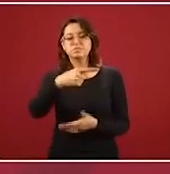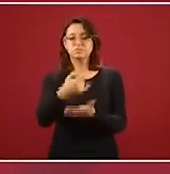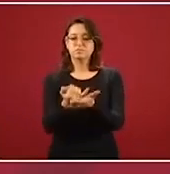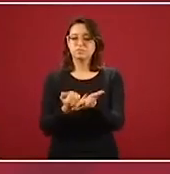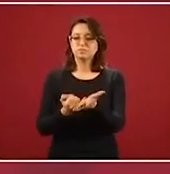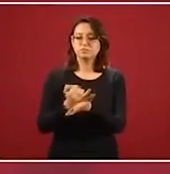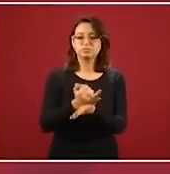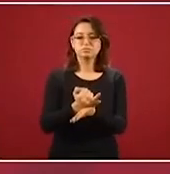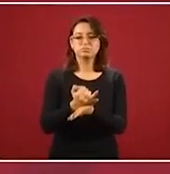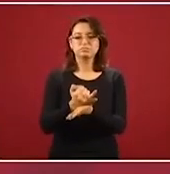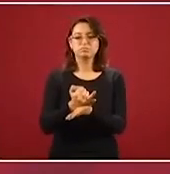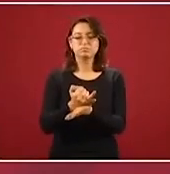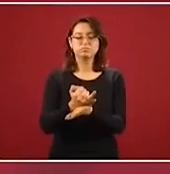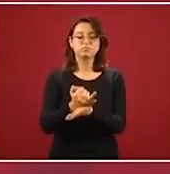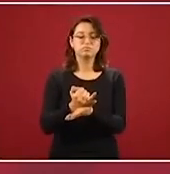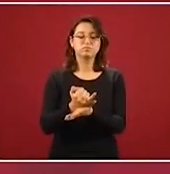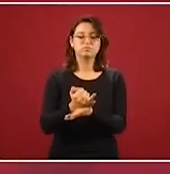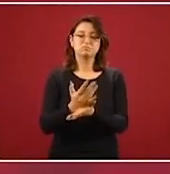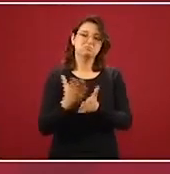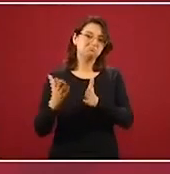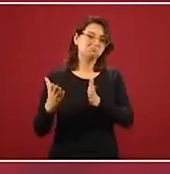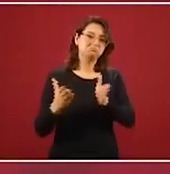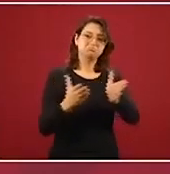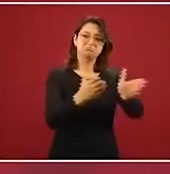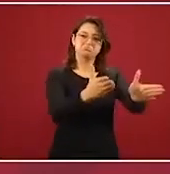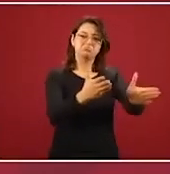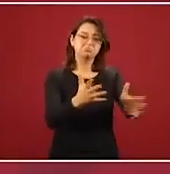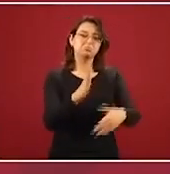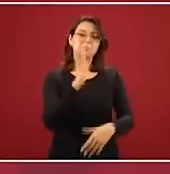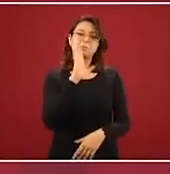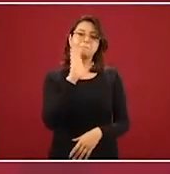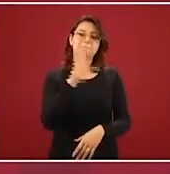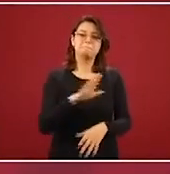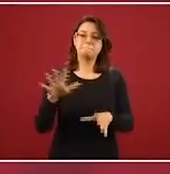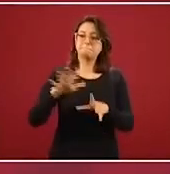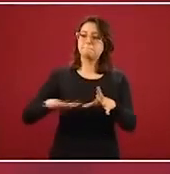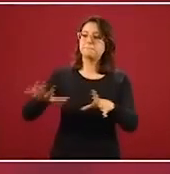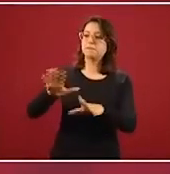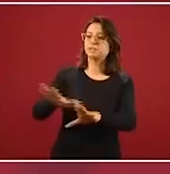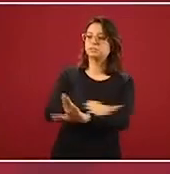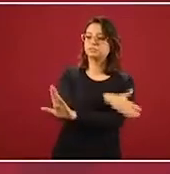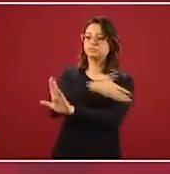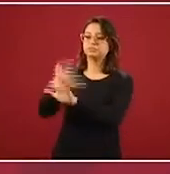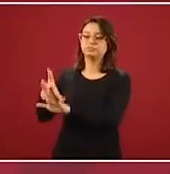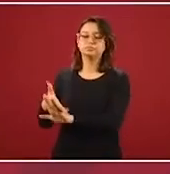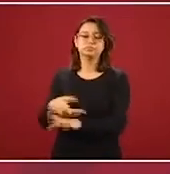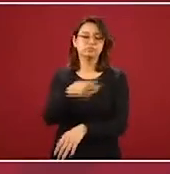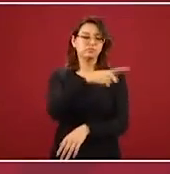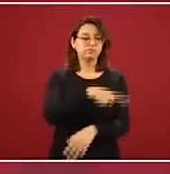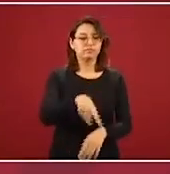ese camino de las conductas antisociales, la mayoría de los entrevistados